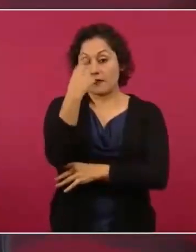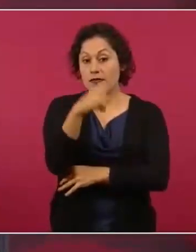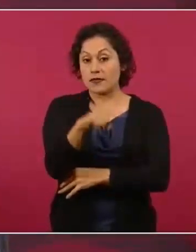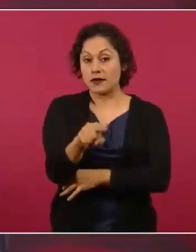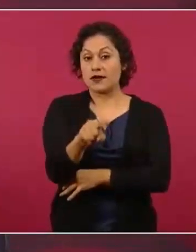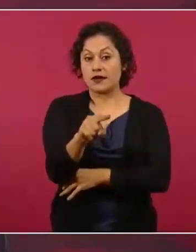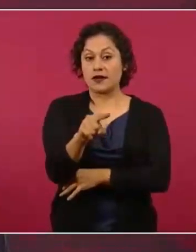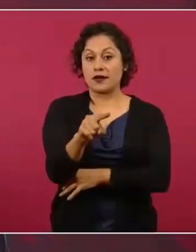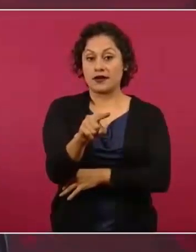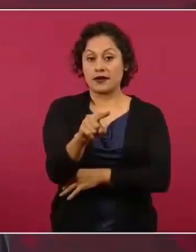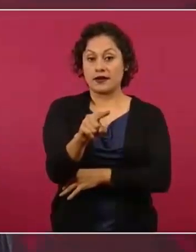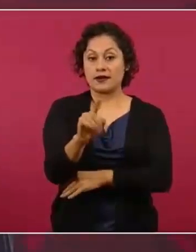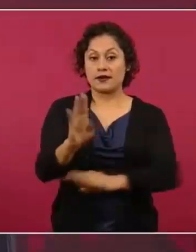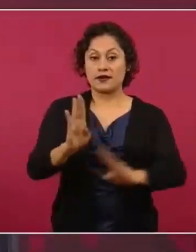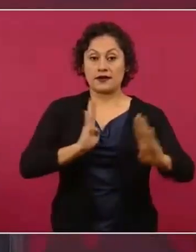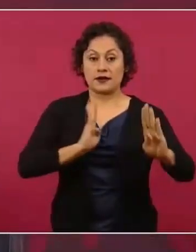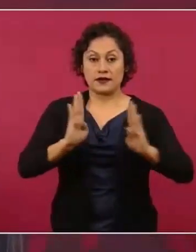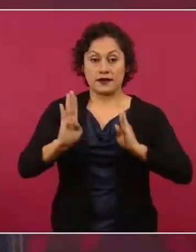del ejército.